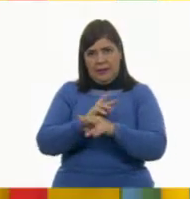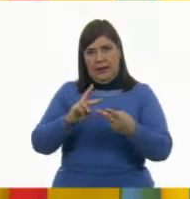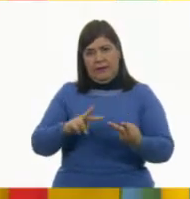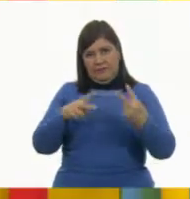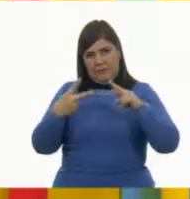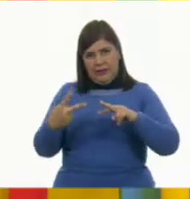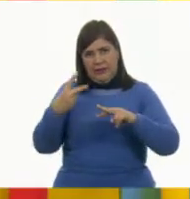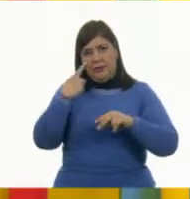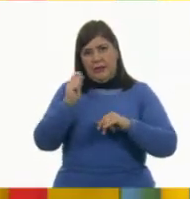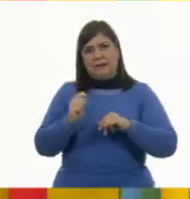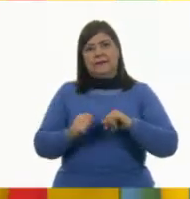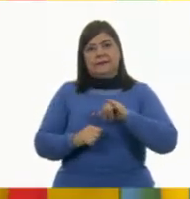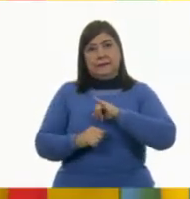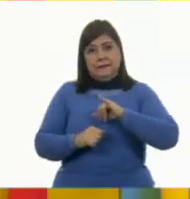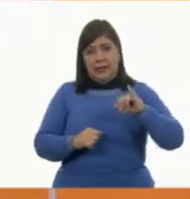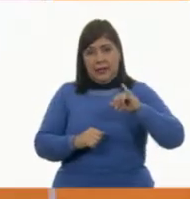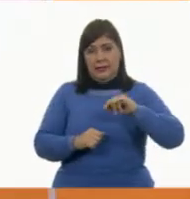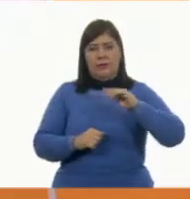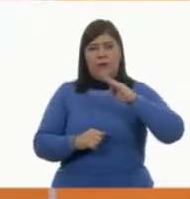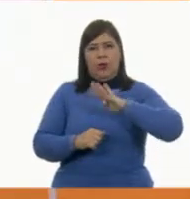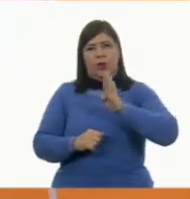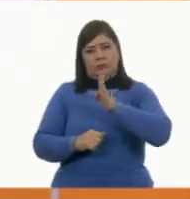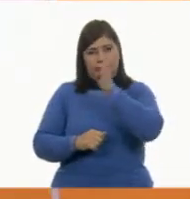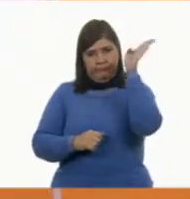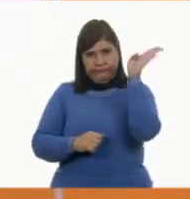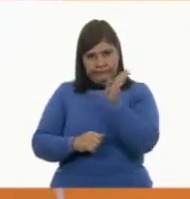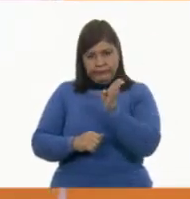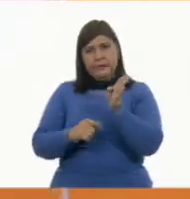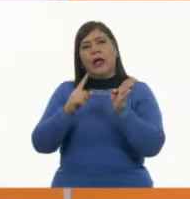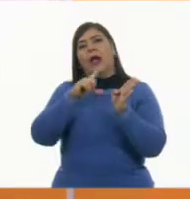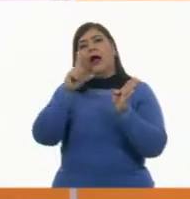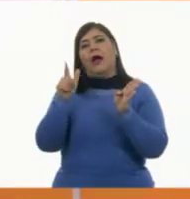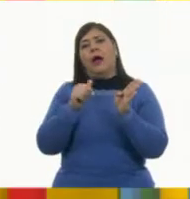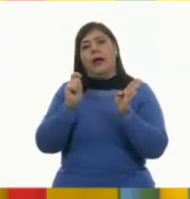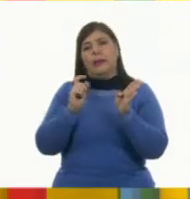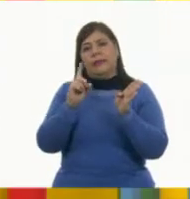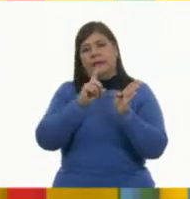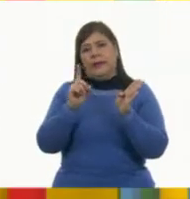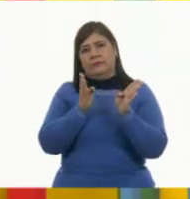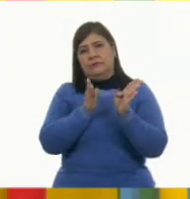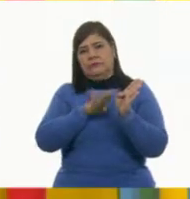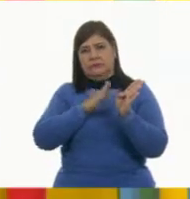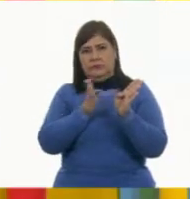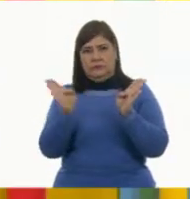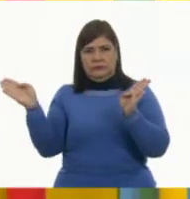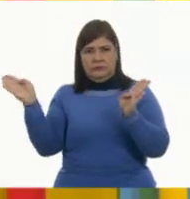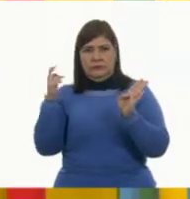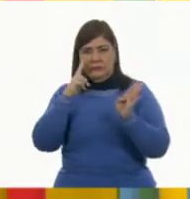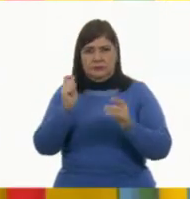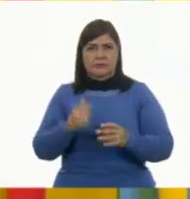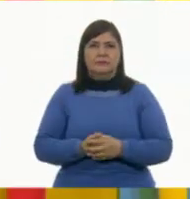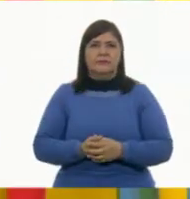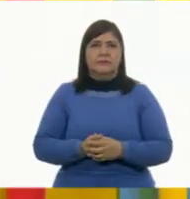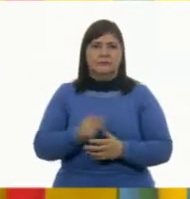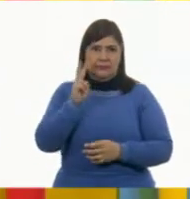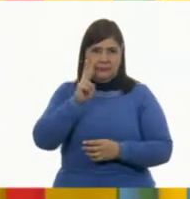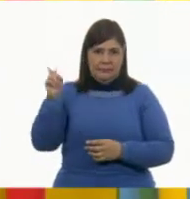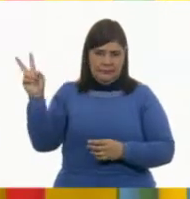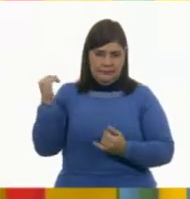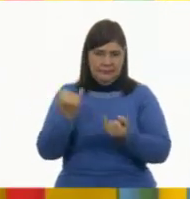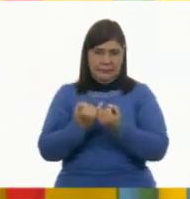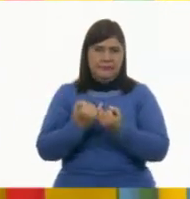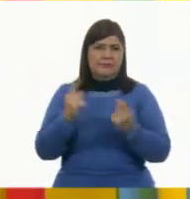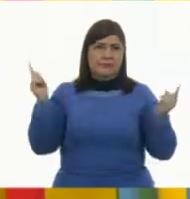El izquierdo hacia en diagonal y el derecho lateral. ¿Ok? Y empezamos adentro